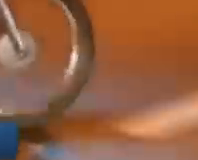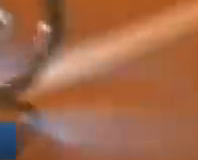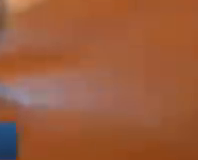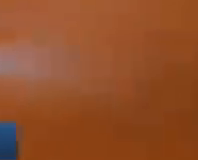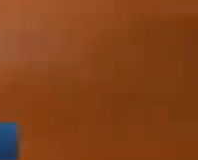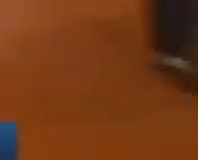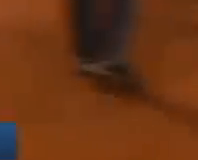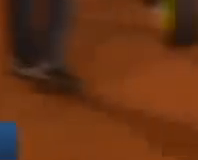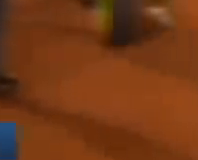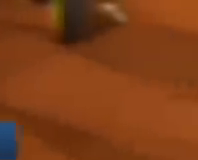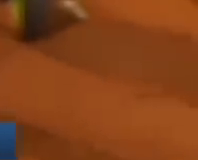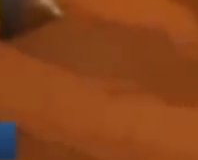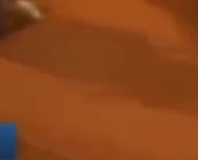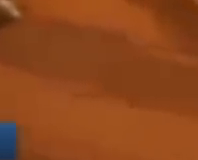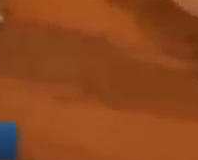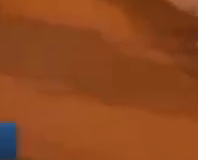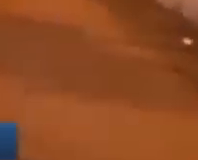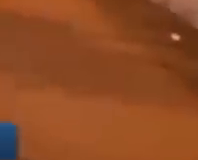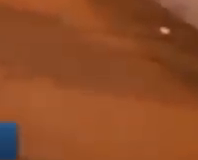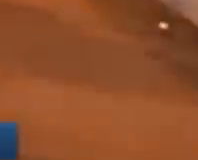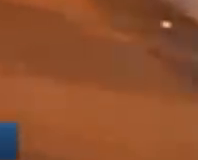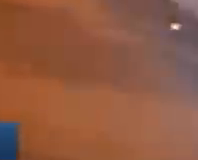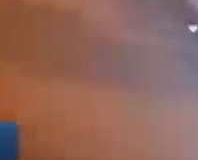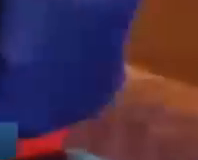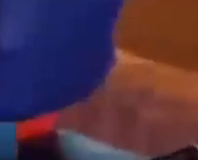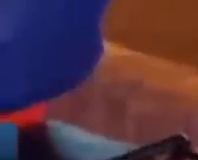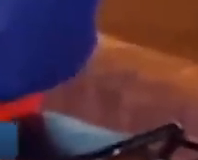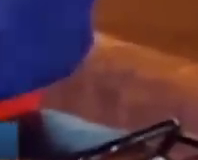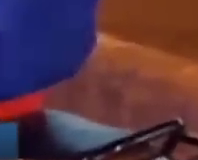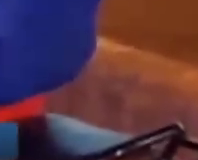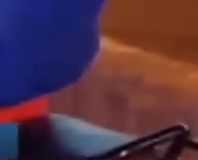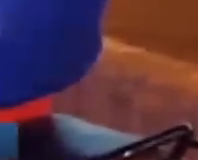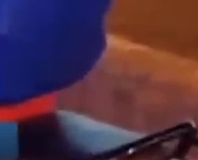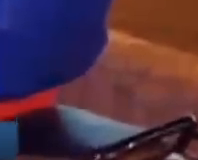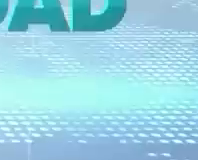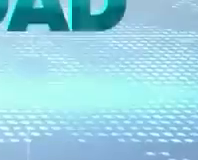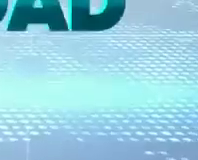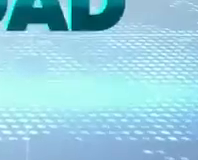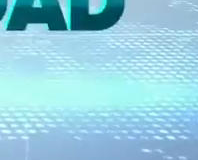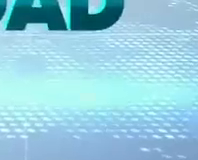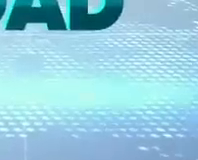control de motos. Esto en el Cantón Durán. Ya venimos con más en la noticia en la comunidad.